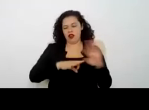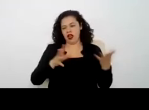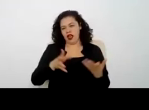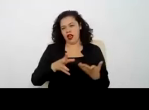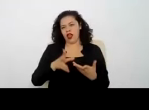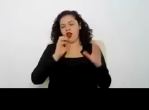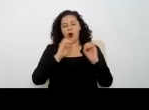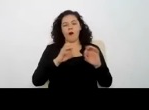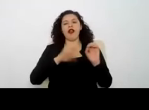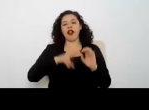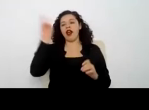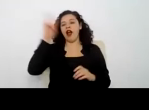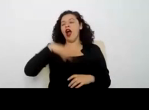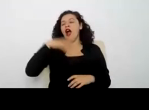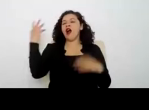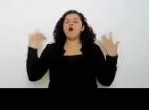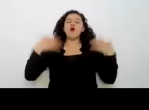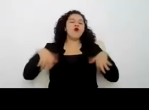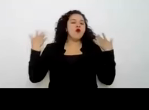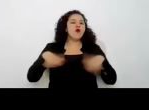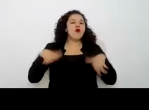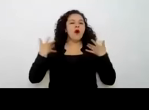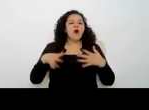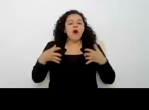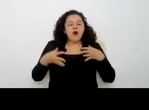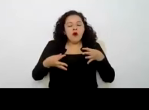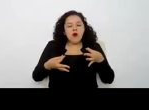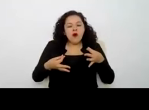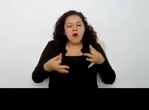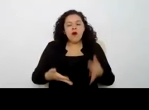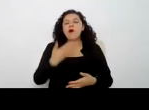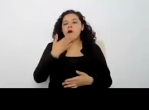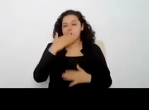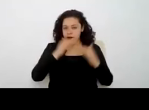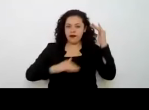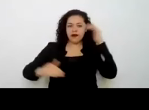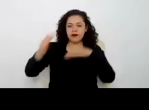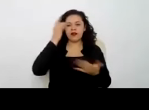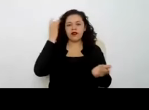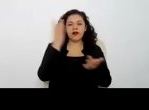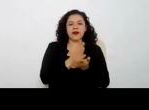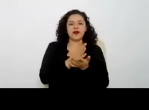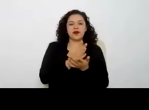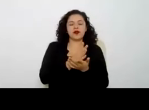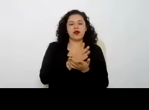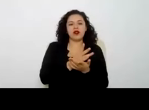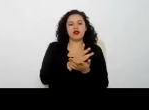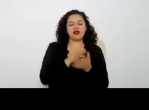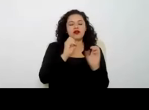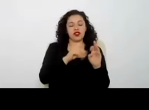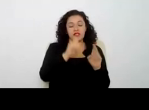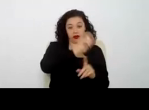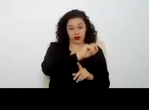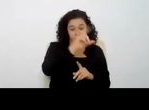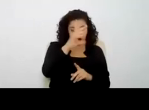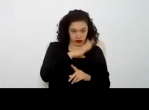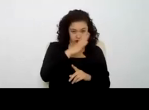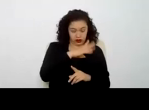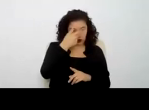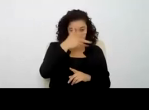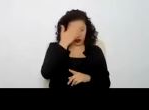de gran calidad, y no solo son despachos que están especializados y que saben a fondo